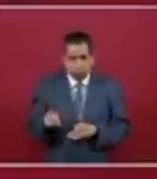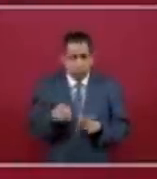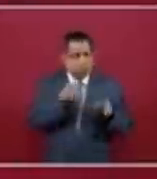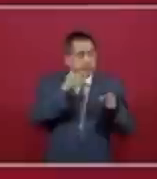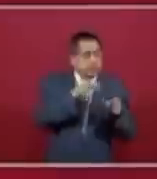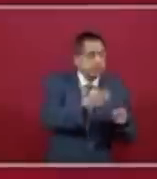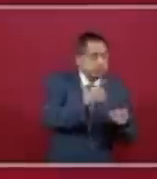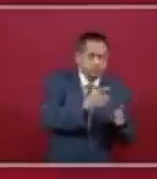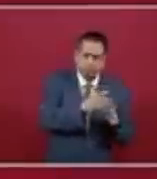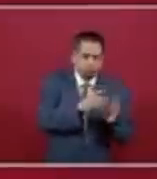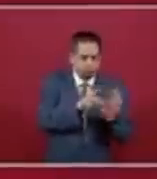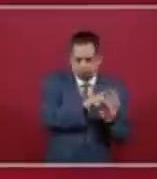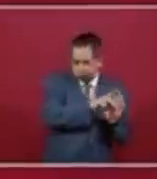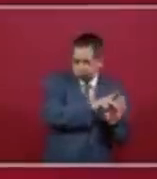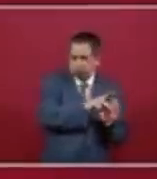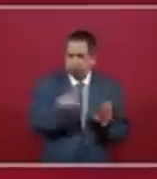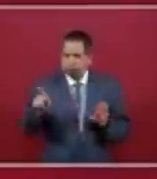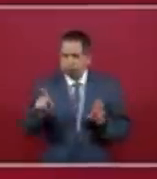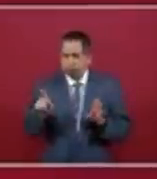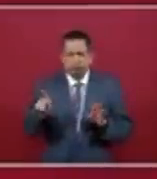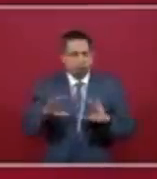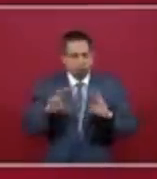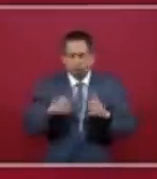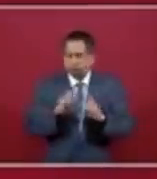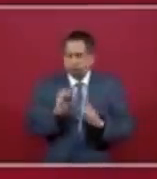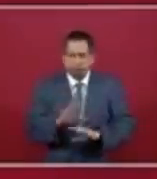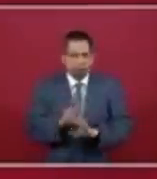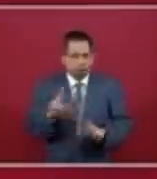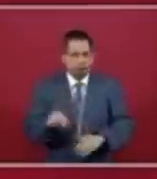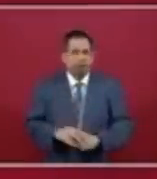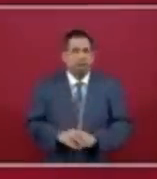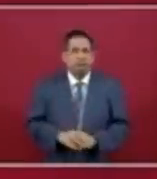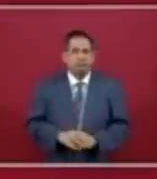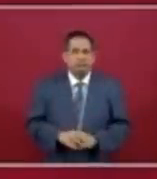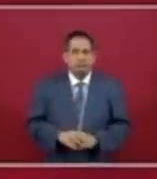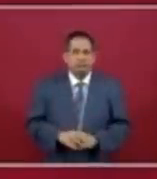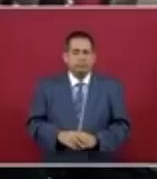para todos los sectores de la población.